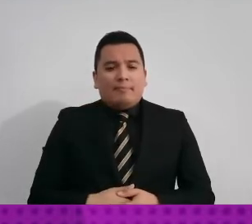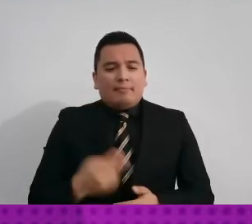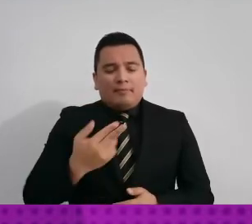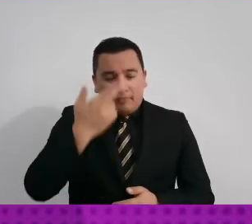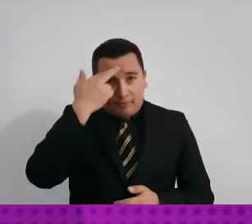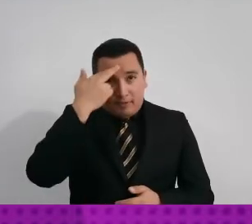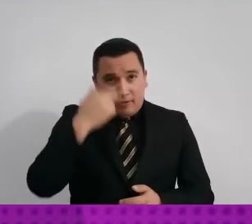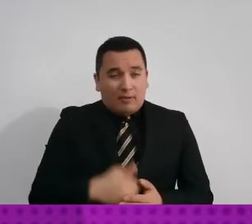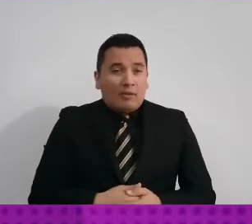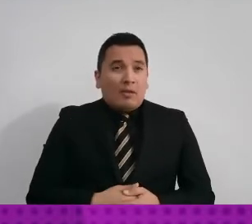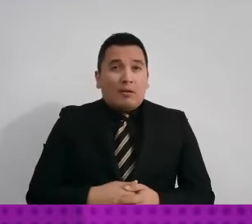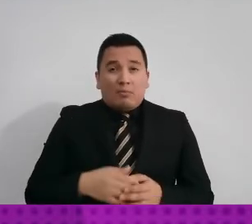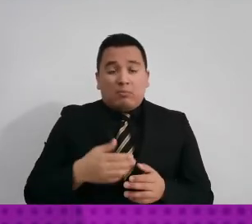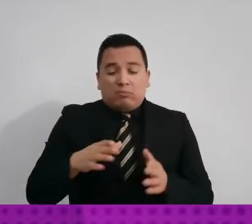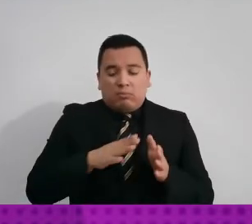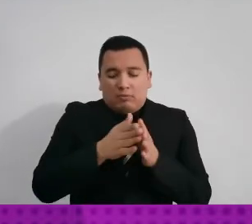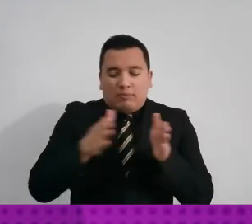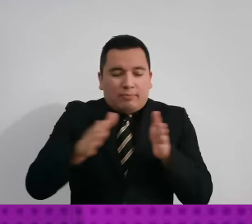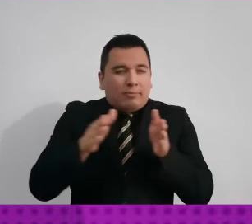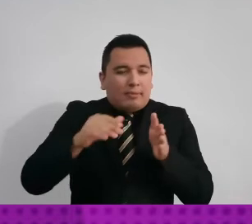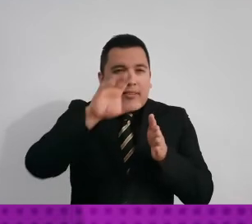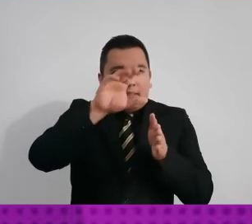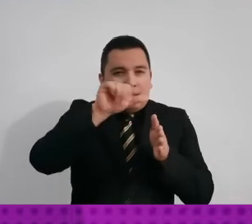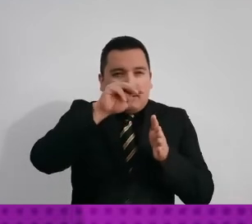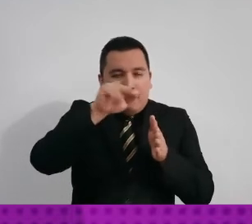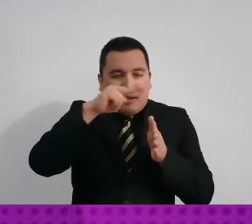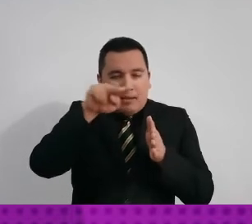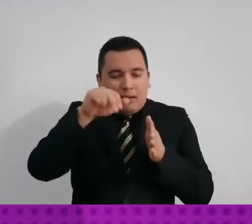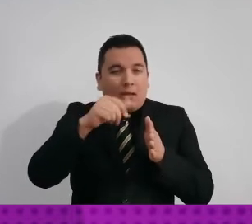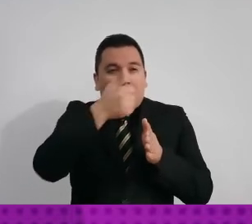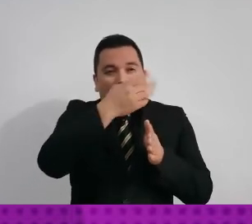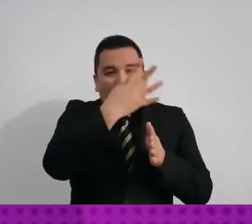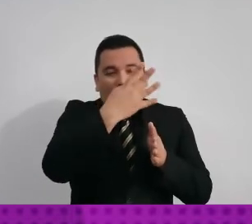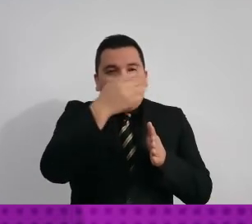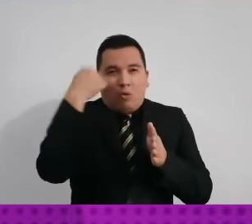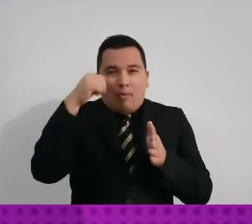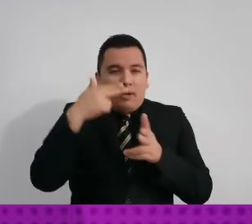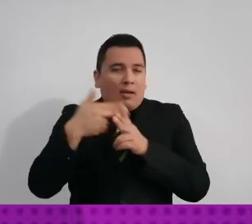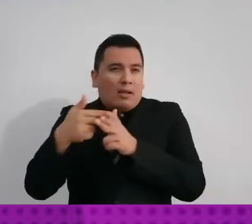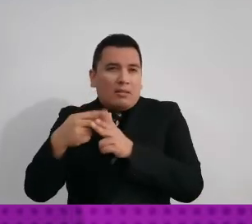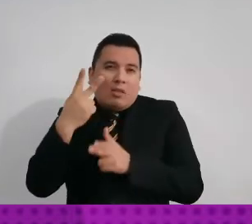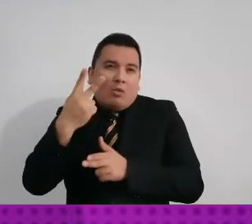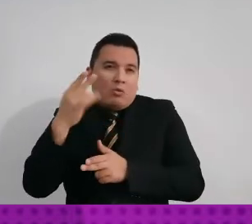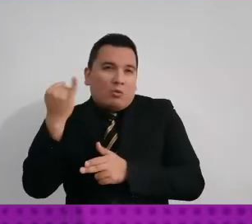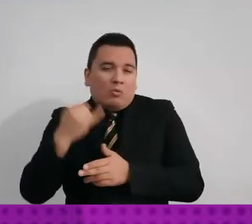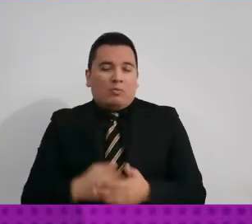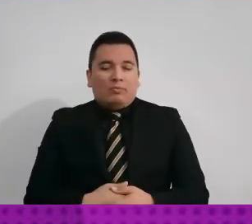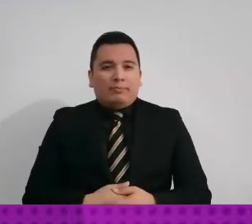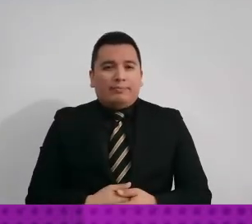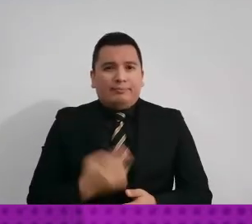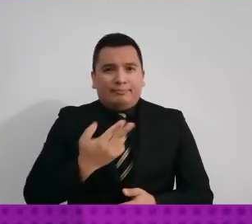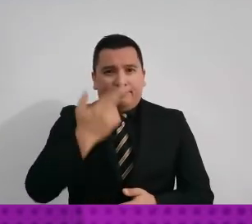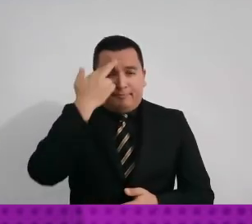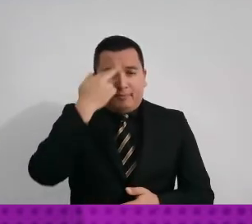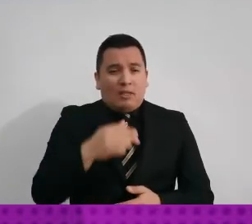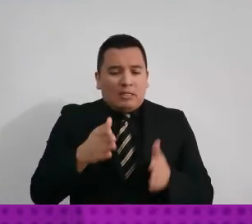de junio. También recordar que las campañas electorales serán a partir del 4 de abril y concluirán el 2 de